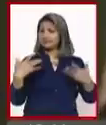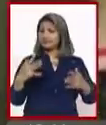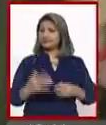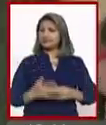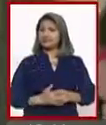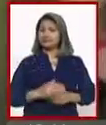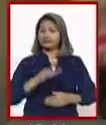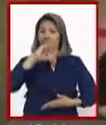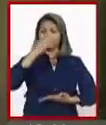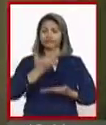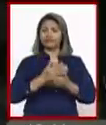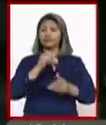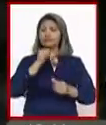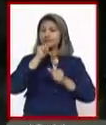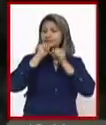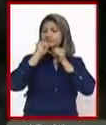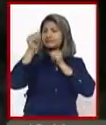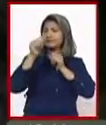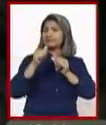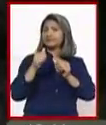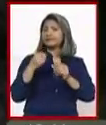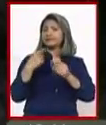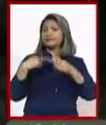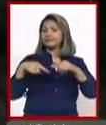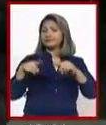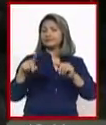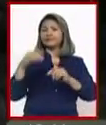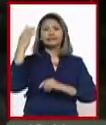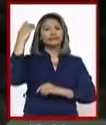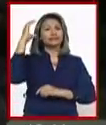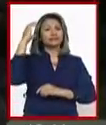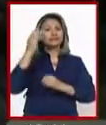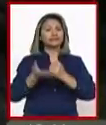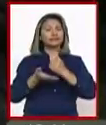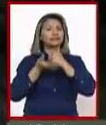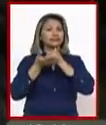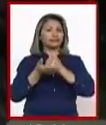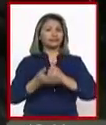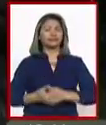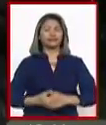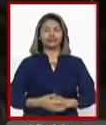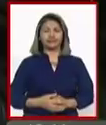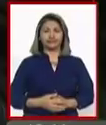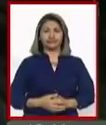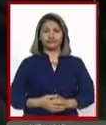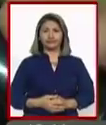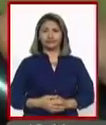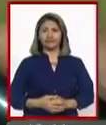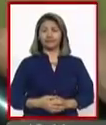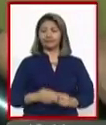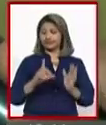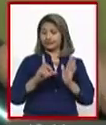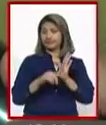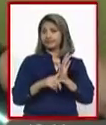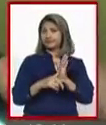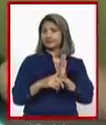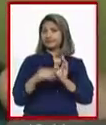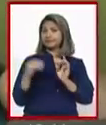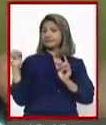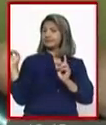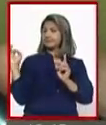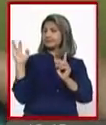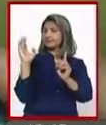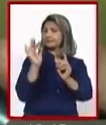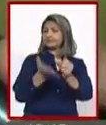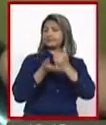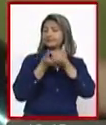y mi hijo huyó gritando que la estaban asaltando a mi cuñada y la apuntaron con pistola. Y en eso ya salieron la gente y ya